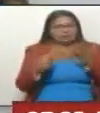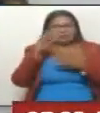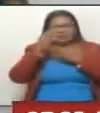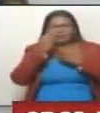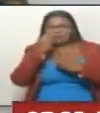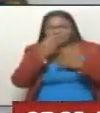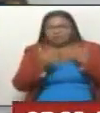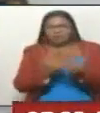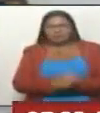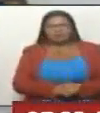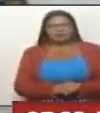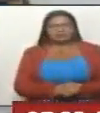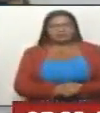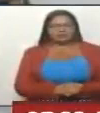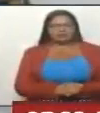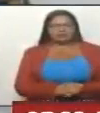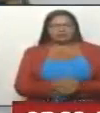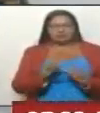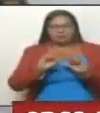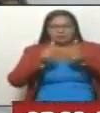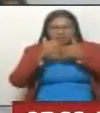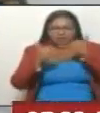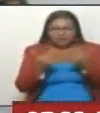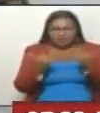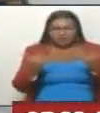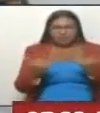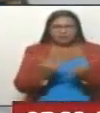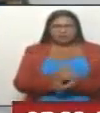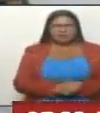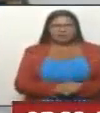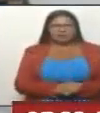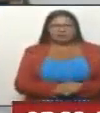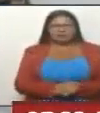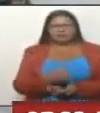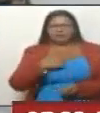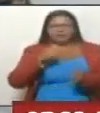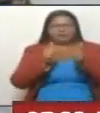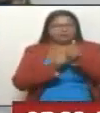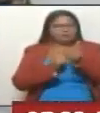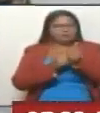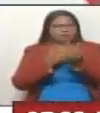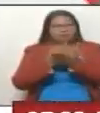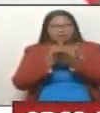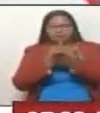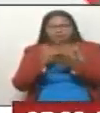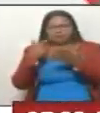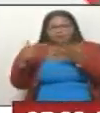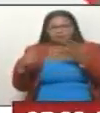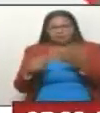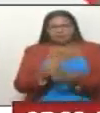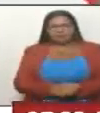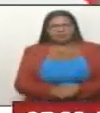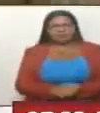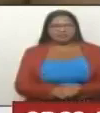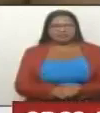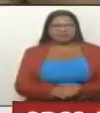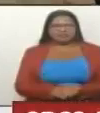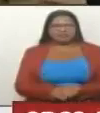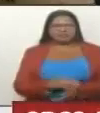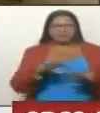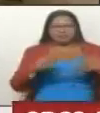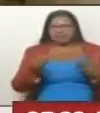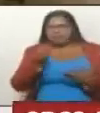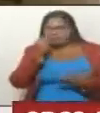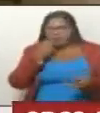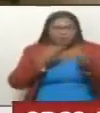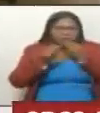Jan, que está con nosotros. Okay, vamos a entrar en materia. Mi asistente en eso es desbordante. Está degustando,